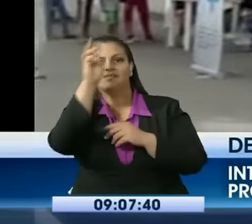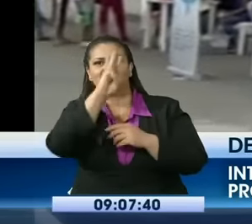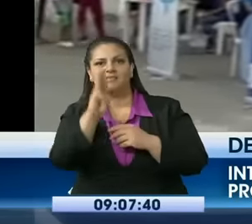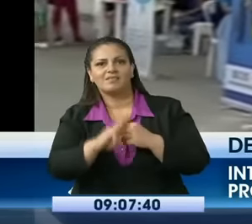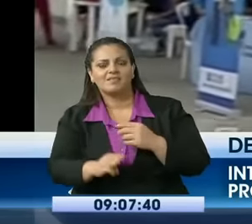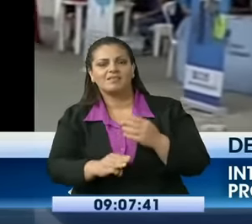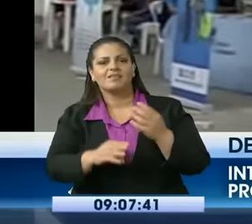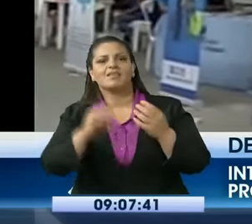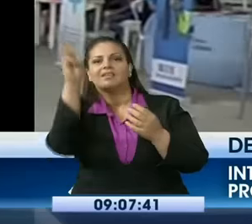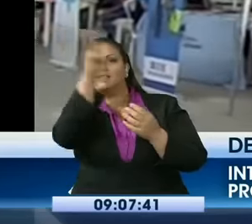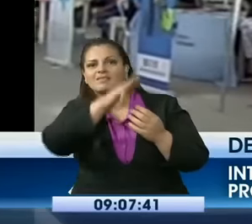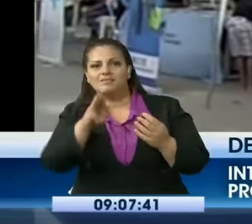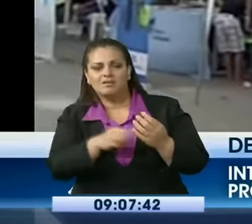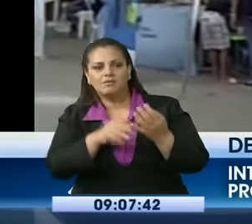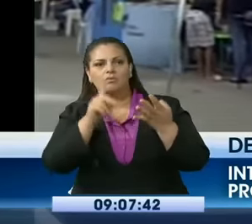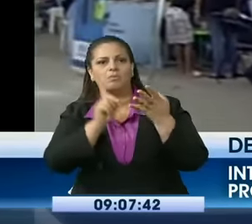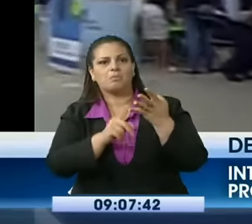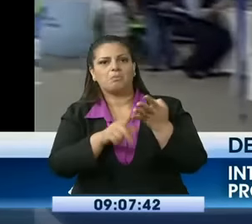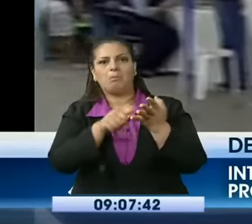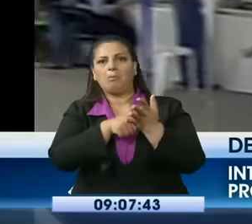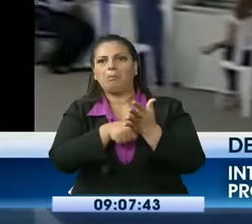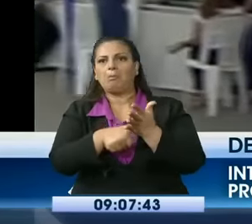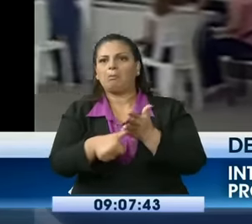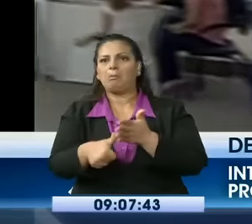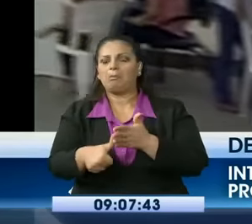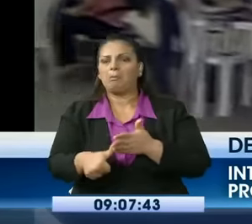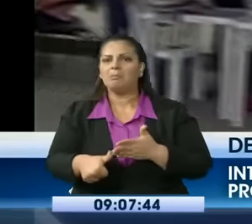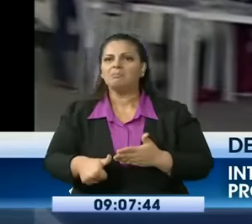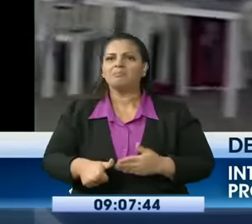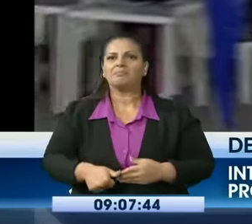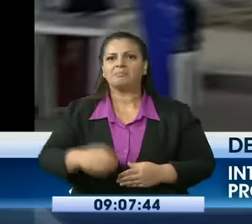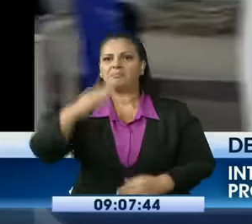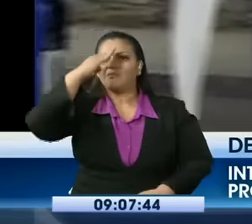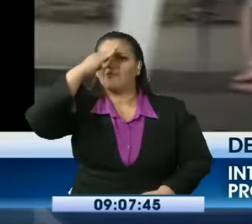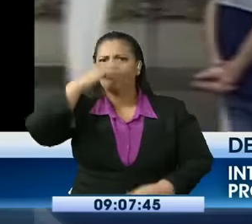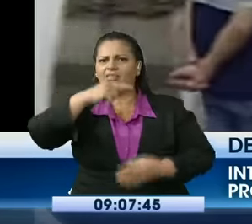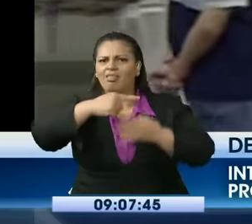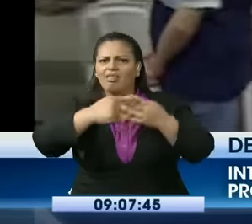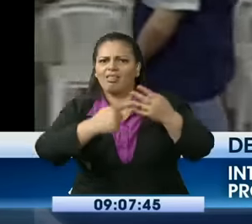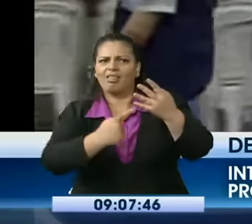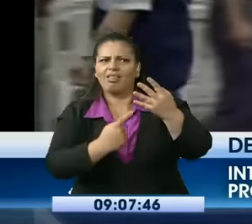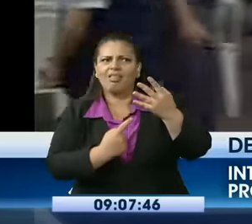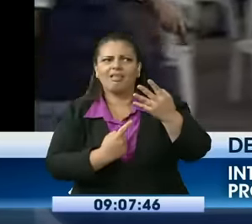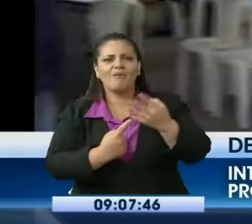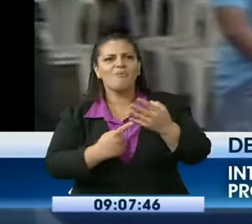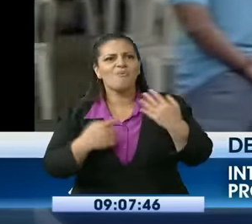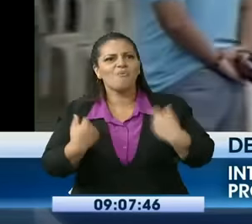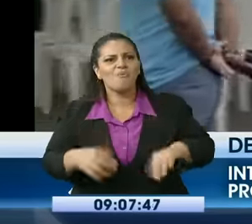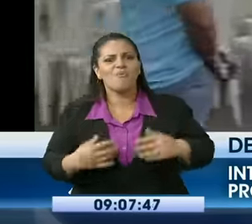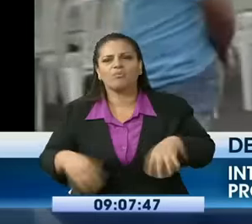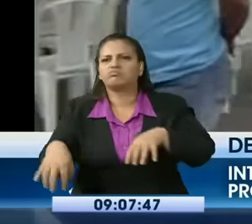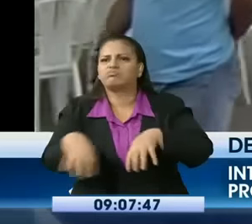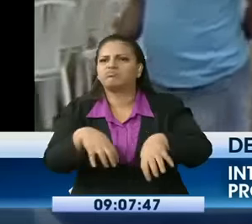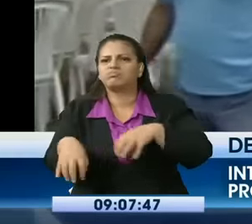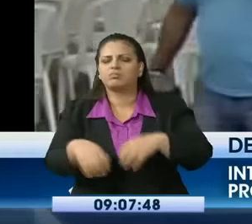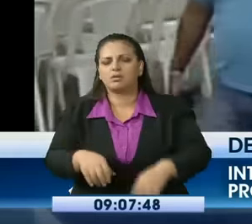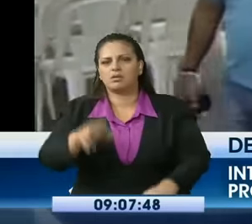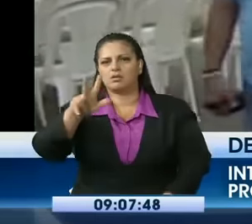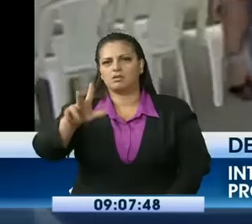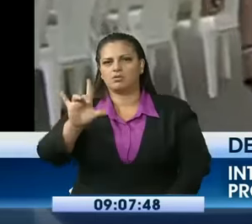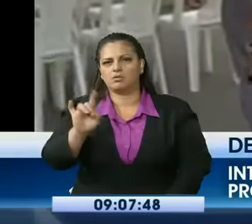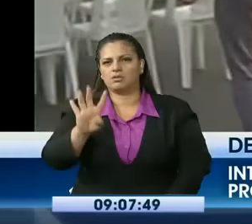para lograr traerle un poco más de seguridad y paz a los moradores y ciudadanos. Hay más de 384